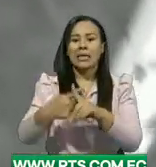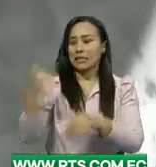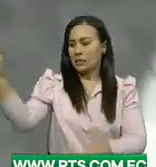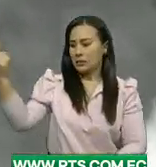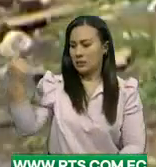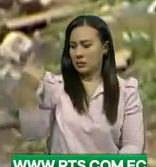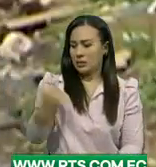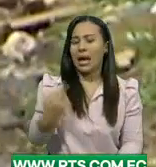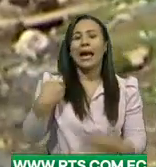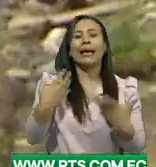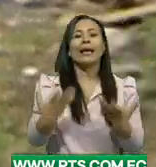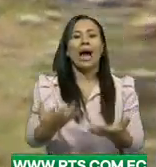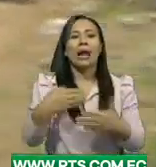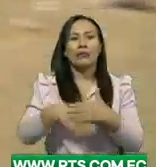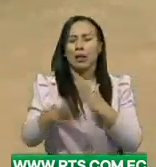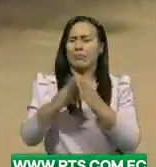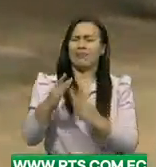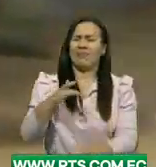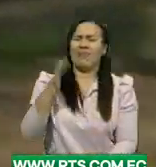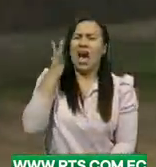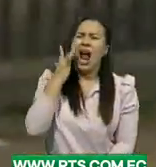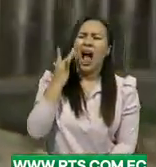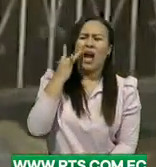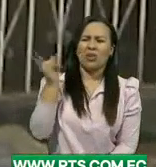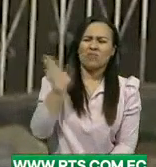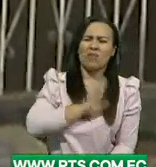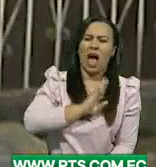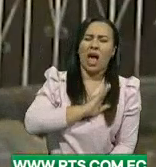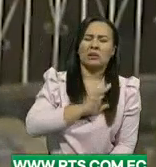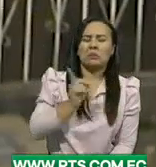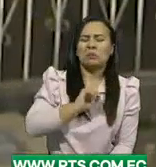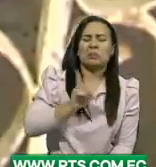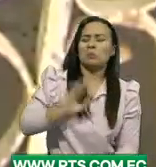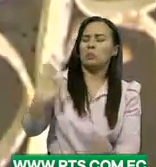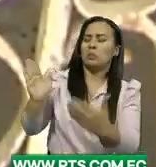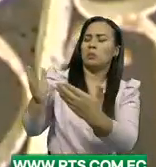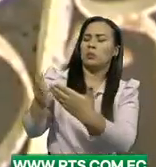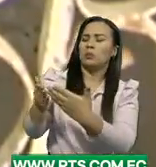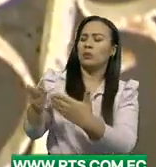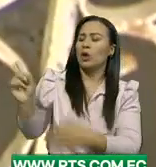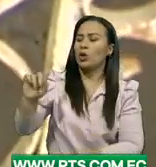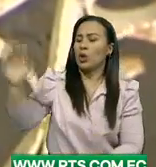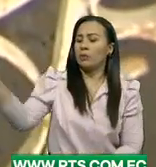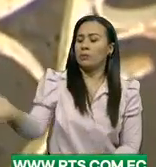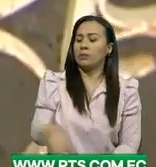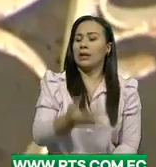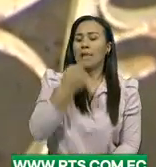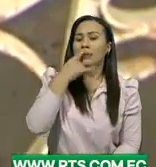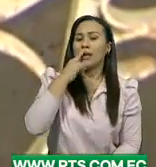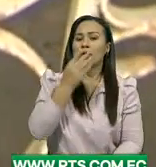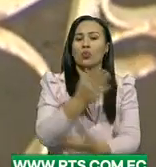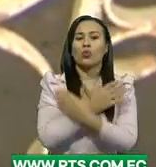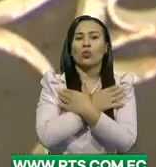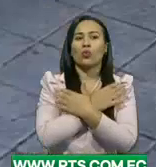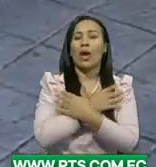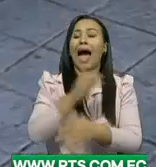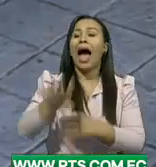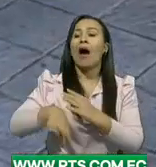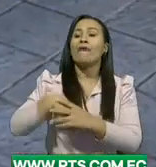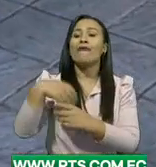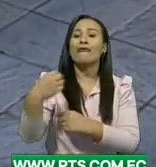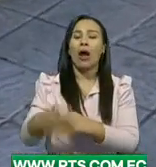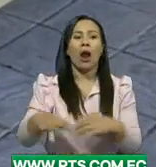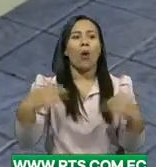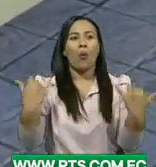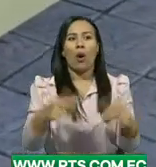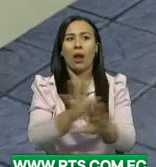hasta la casa, pero ella presentía que venía con malas intenciones y por ello solo lo dejó que reciba al niño desde afuera. No,